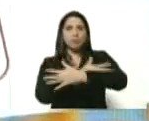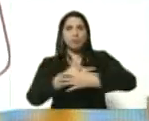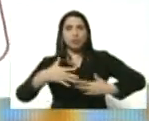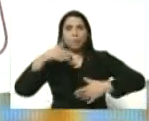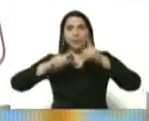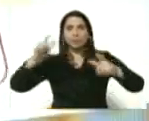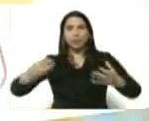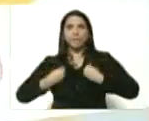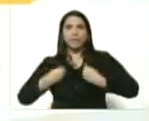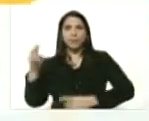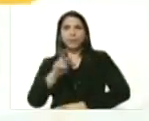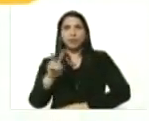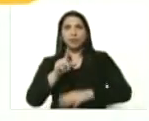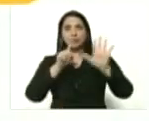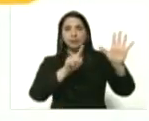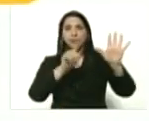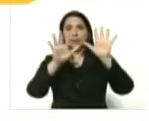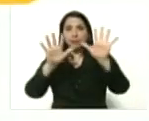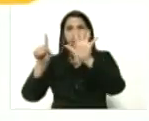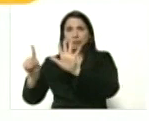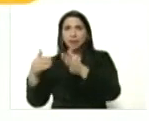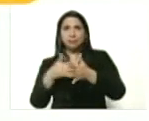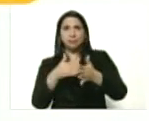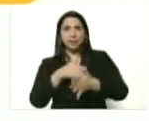habitantes. Llevamos